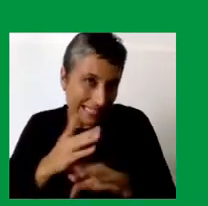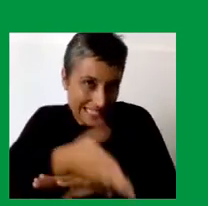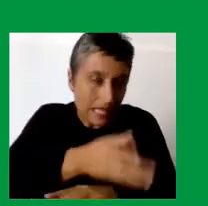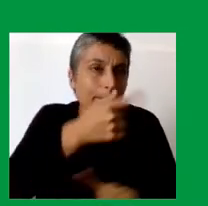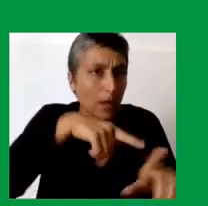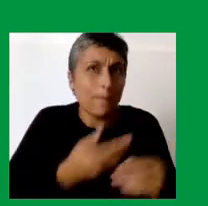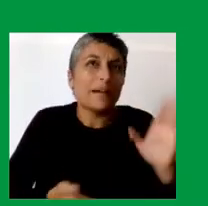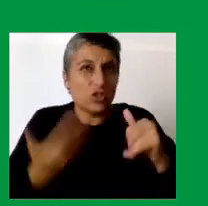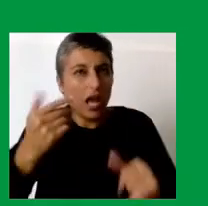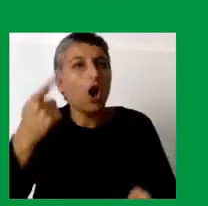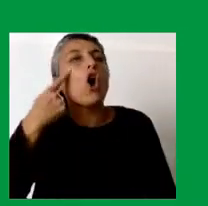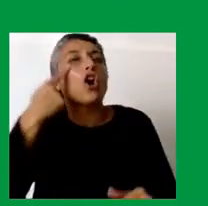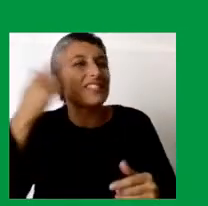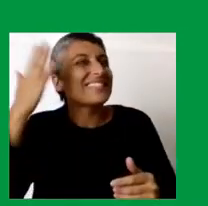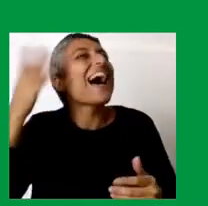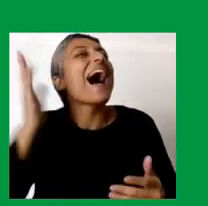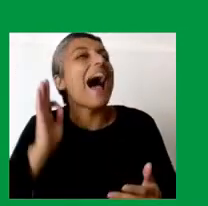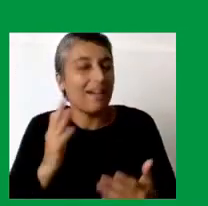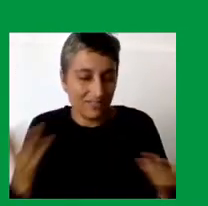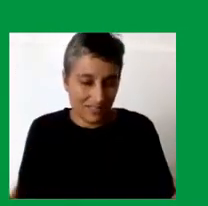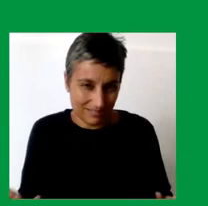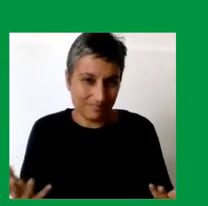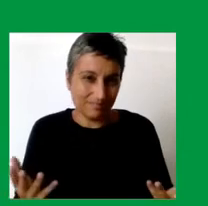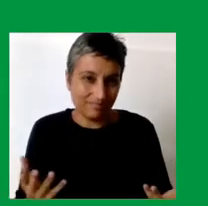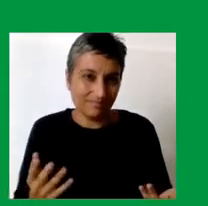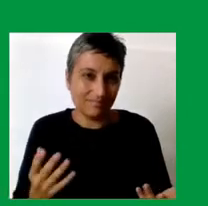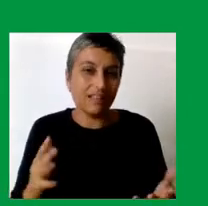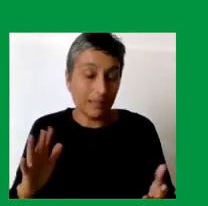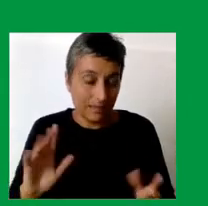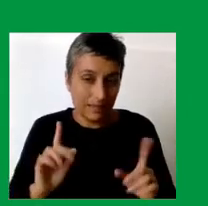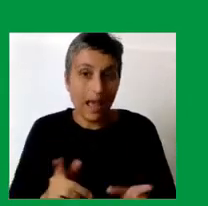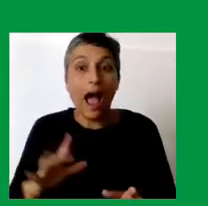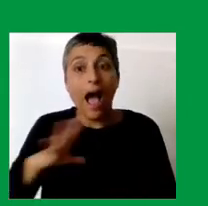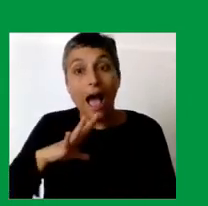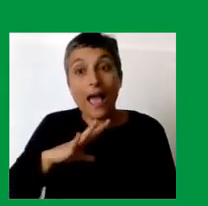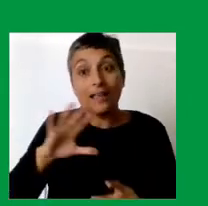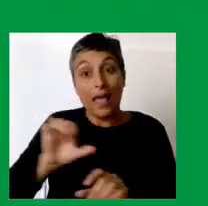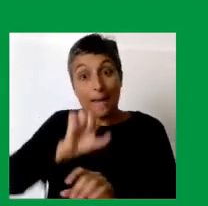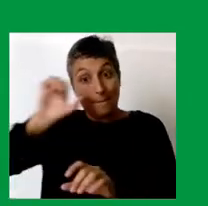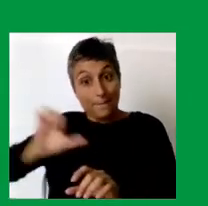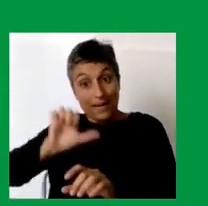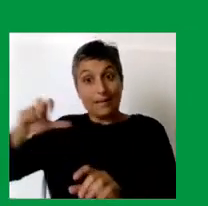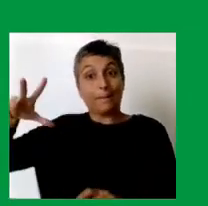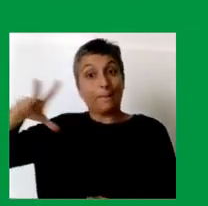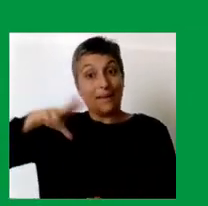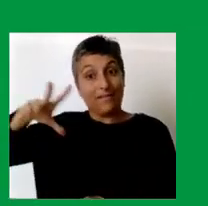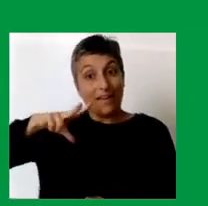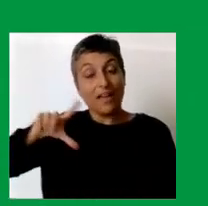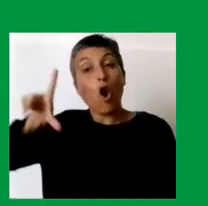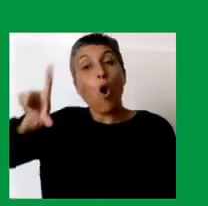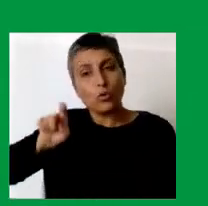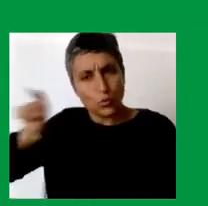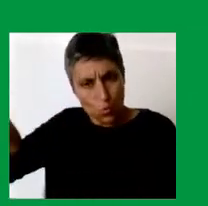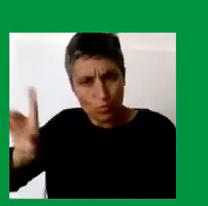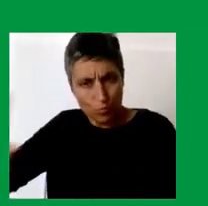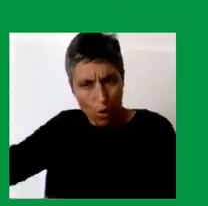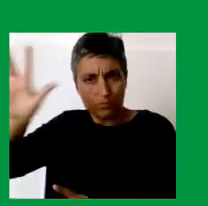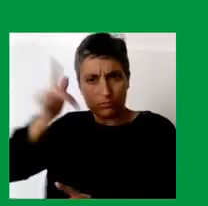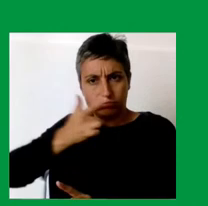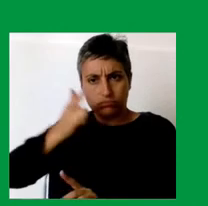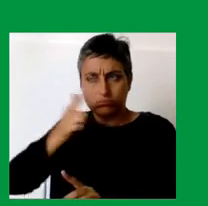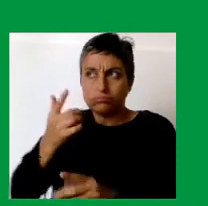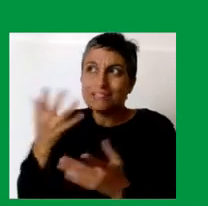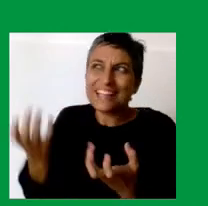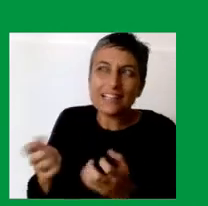estamos familiarizados y las utilizamos, ¿no? Hay empresas detrás privadas, obviamente, que tienen sus propios intereses y que es